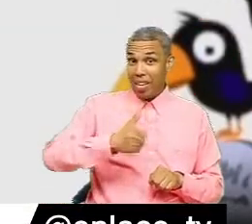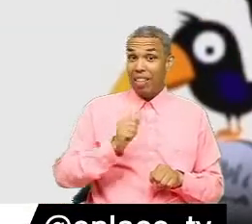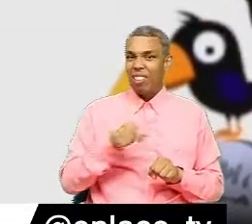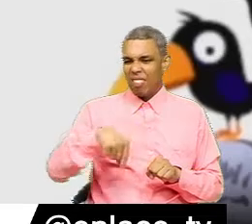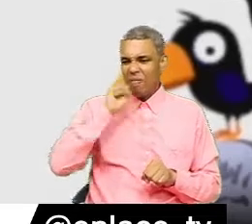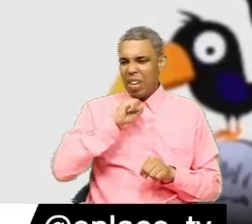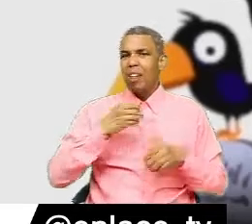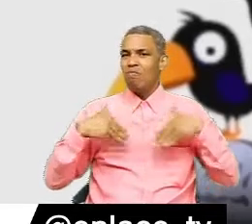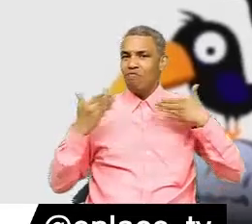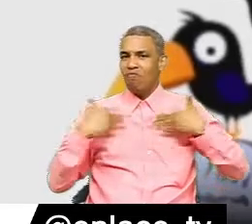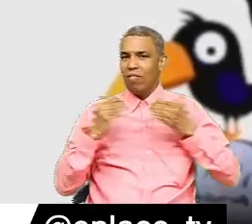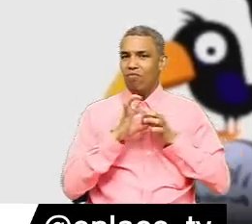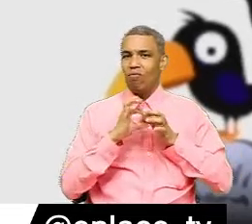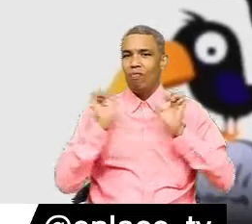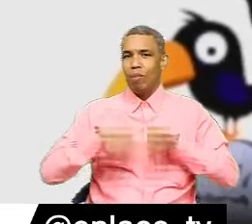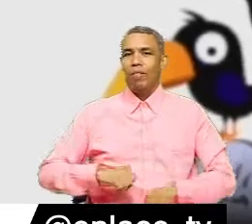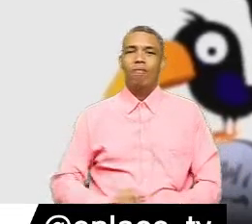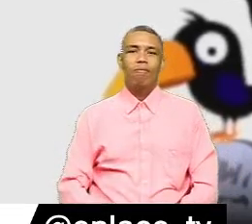posible.